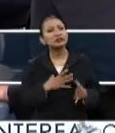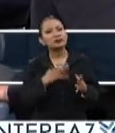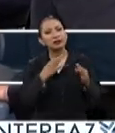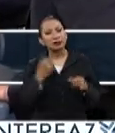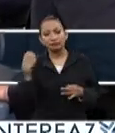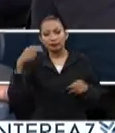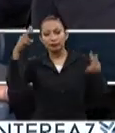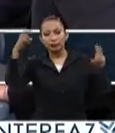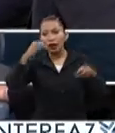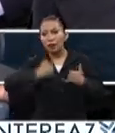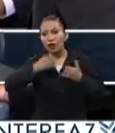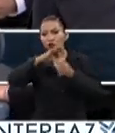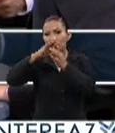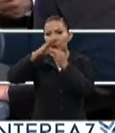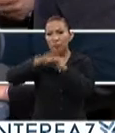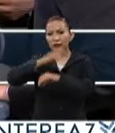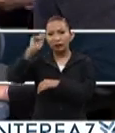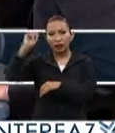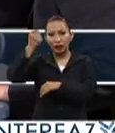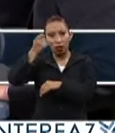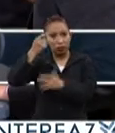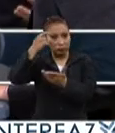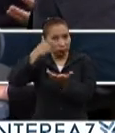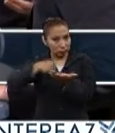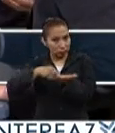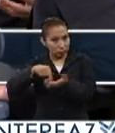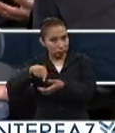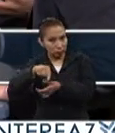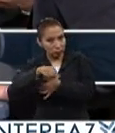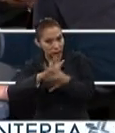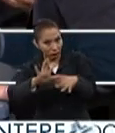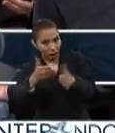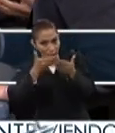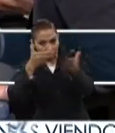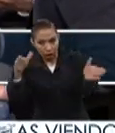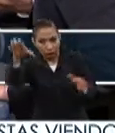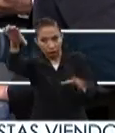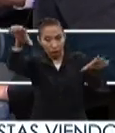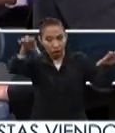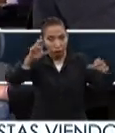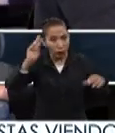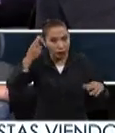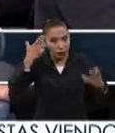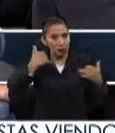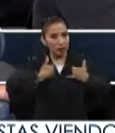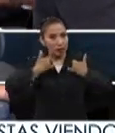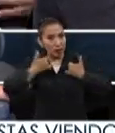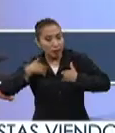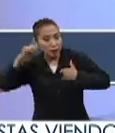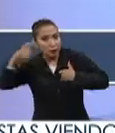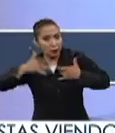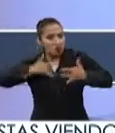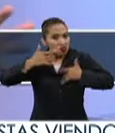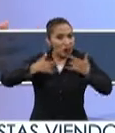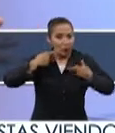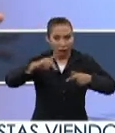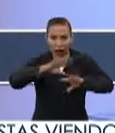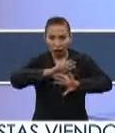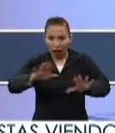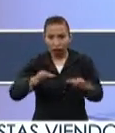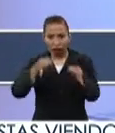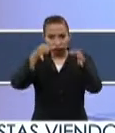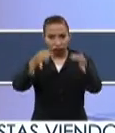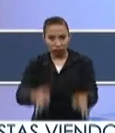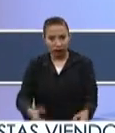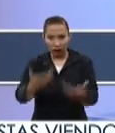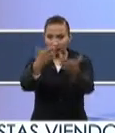Jóvenes Unidos por la Tecnología, supongo que lo ampliaron a otras universidades, son jóvenes con las mismas inquietudes, pero ya es